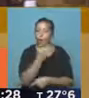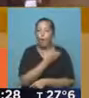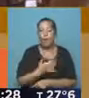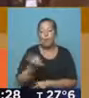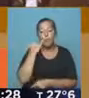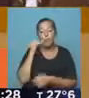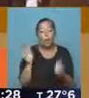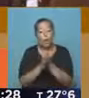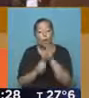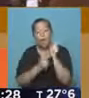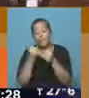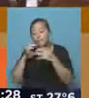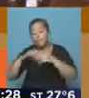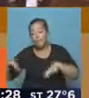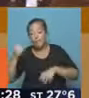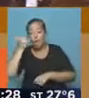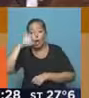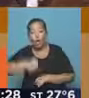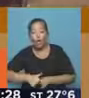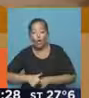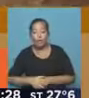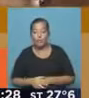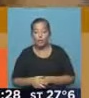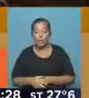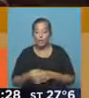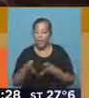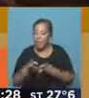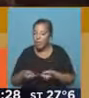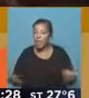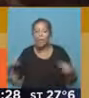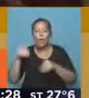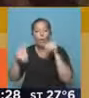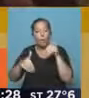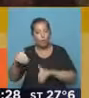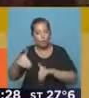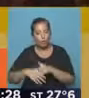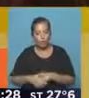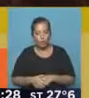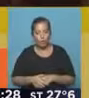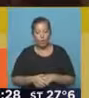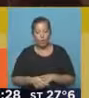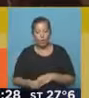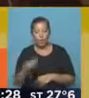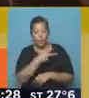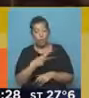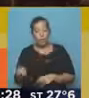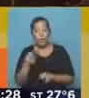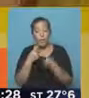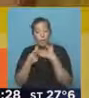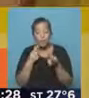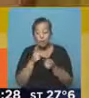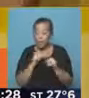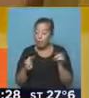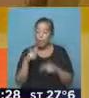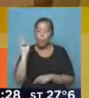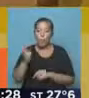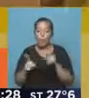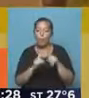juntos hasta que se separaron y hoy dispersan fuerzas no hay sondeos desde hace dos semanas están prohibidos por ley